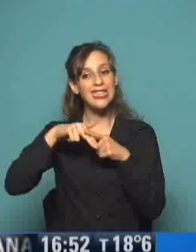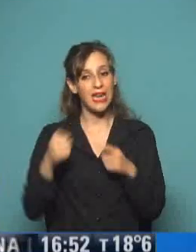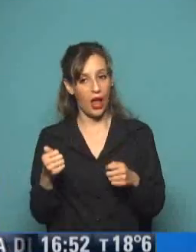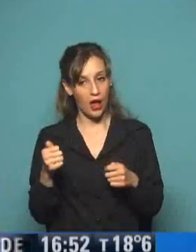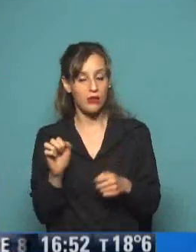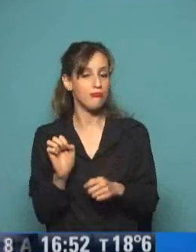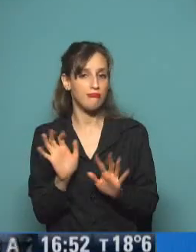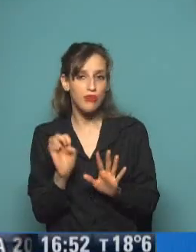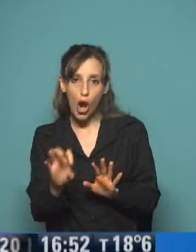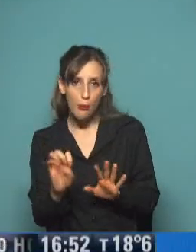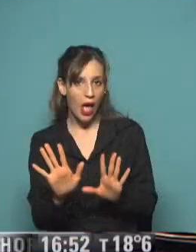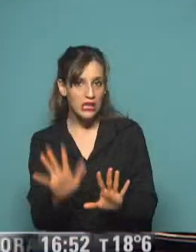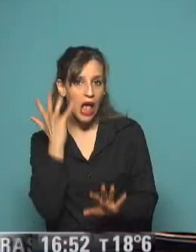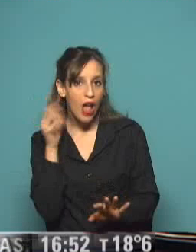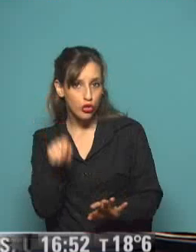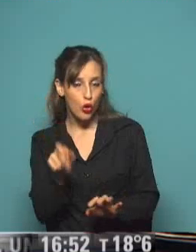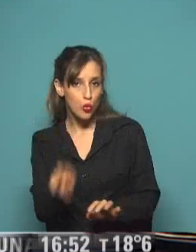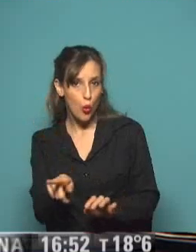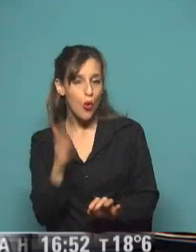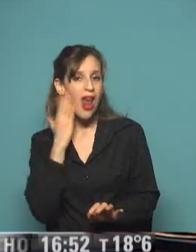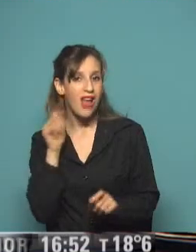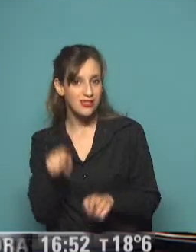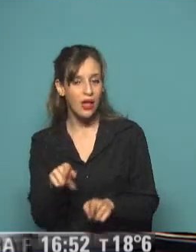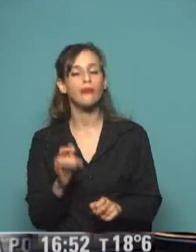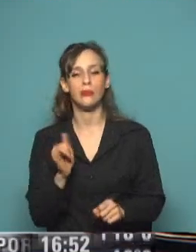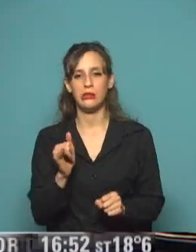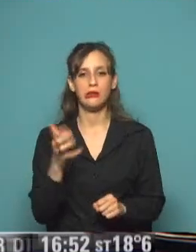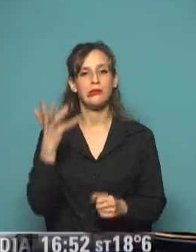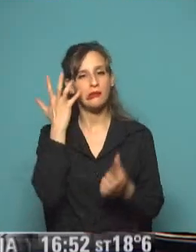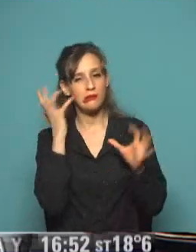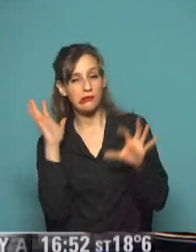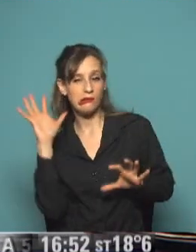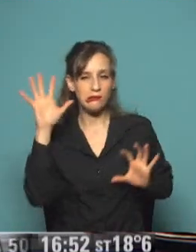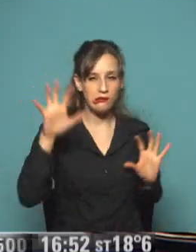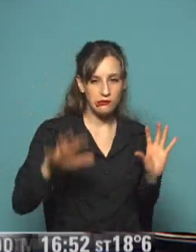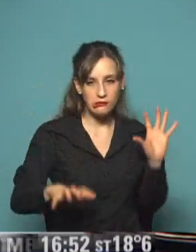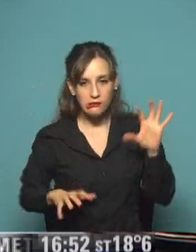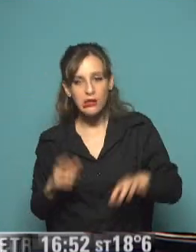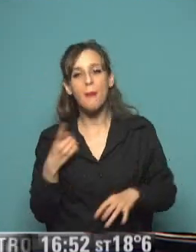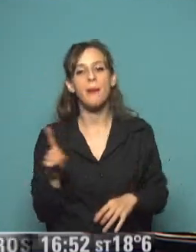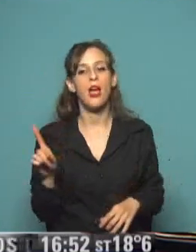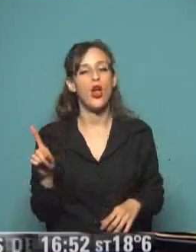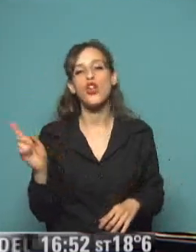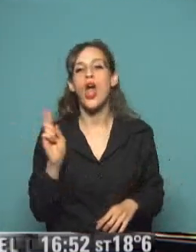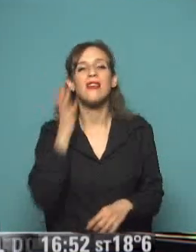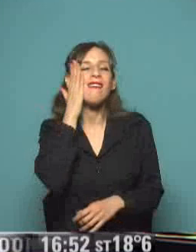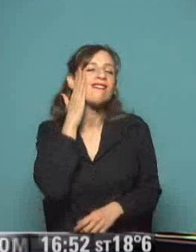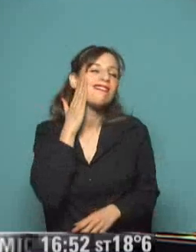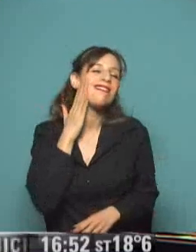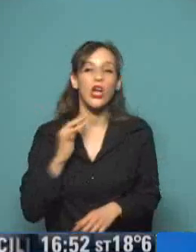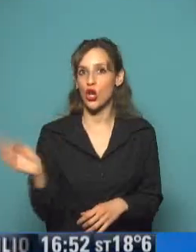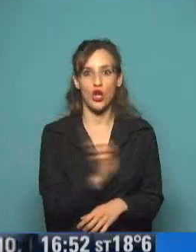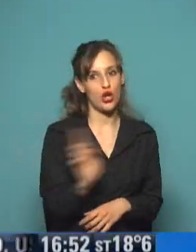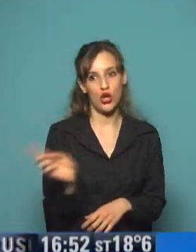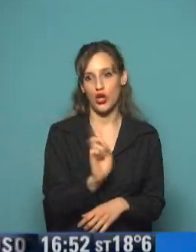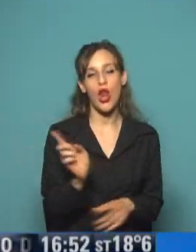gatito. Es un gatito, pero es un felino, pero que no es tan amoroso. Ah, no es como